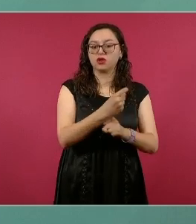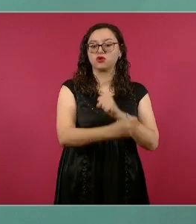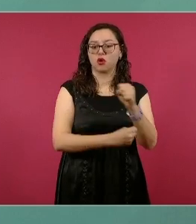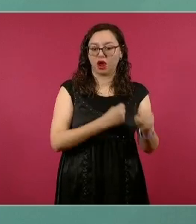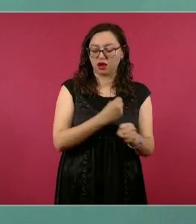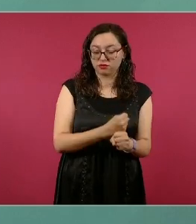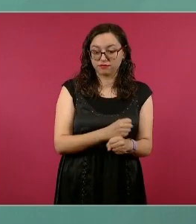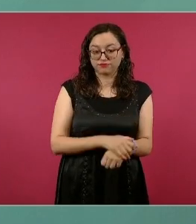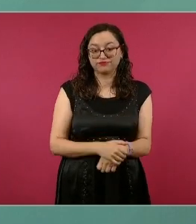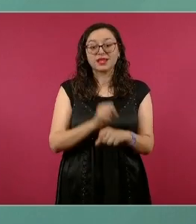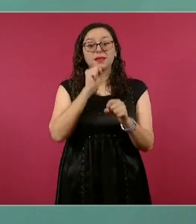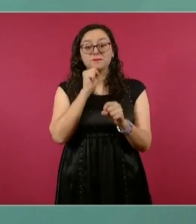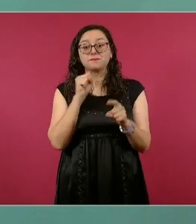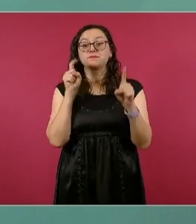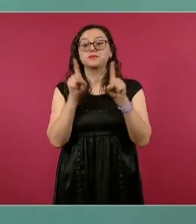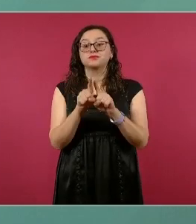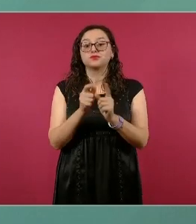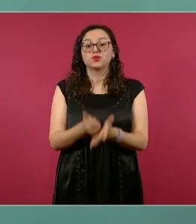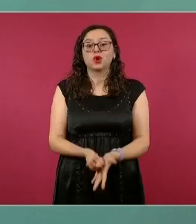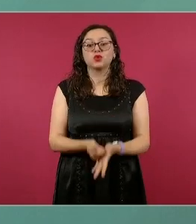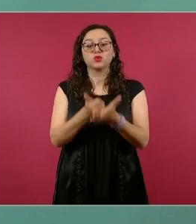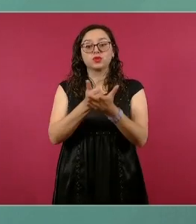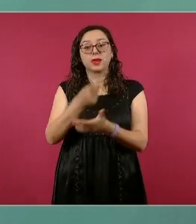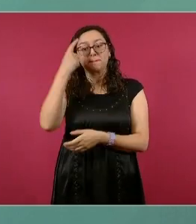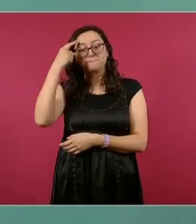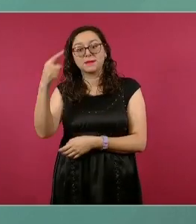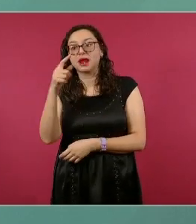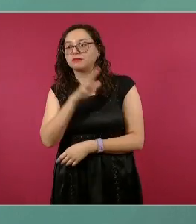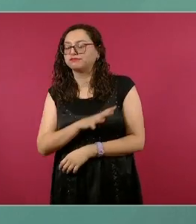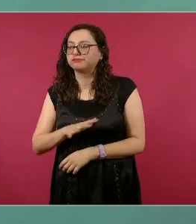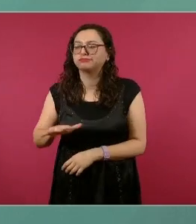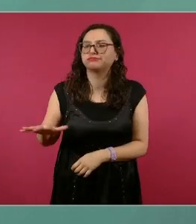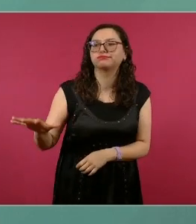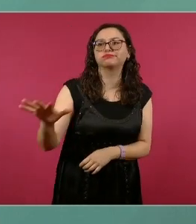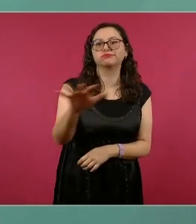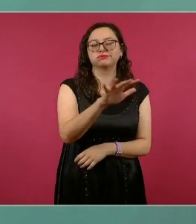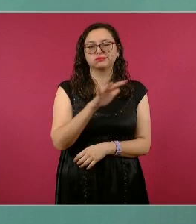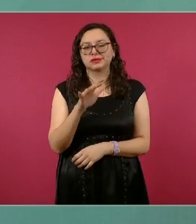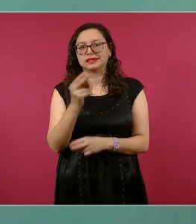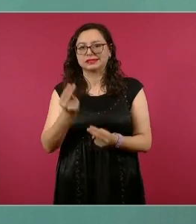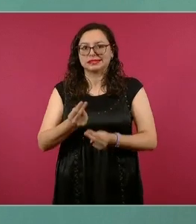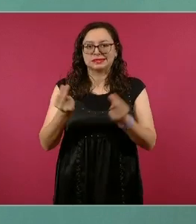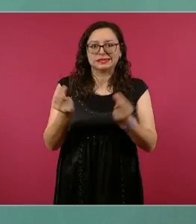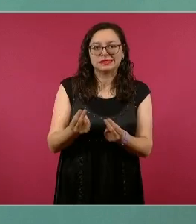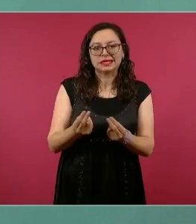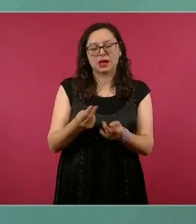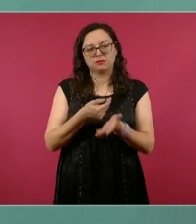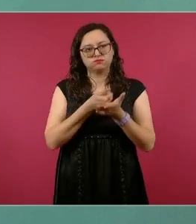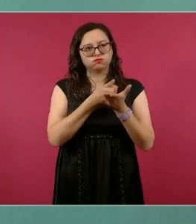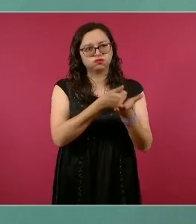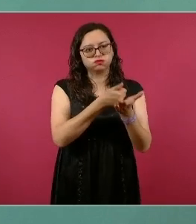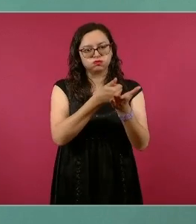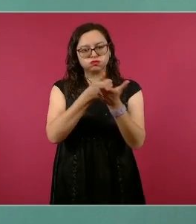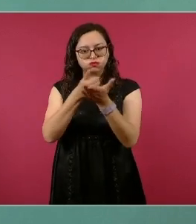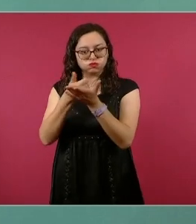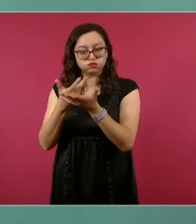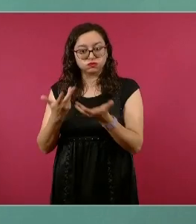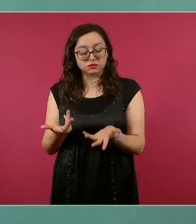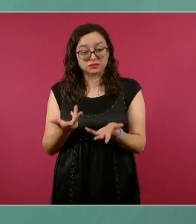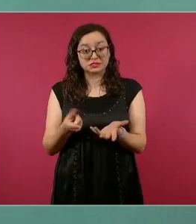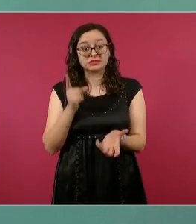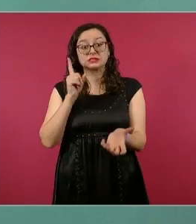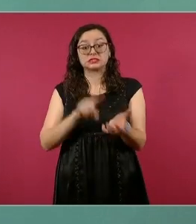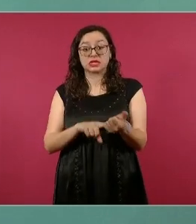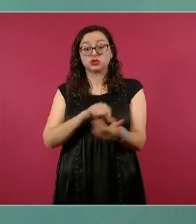una gran precisión para atender las necesidades de los centros de salud, porque cada centro